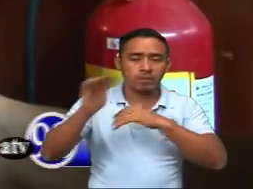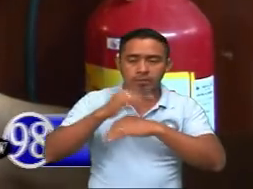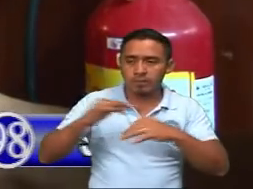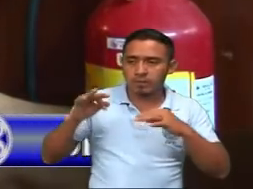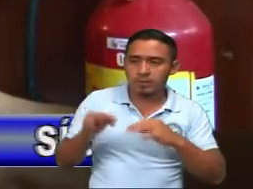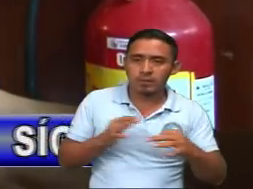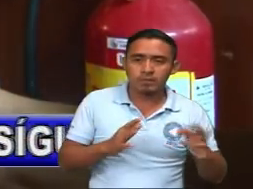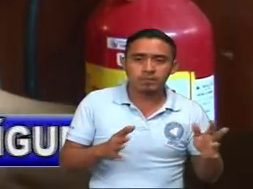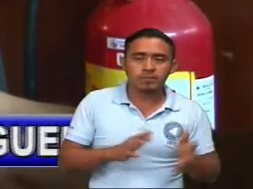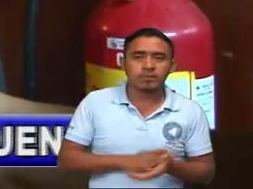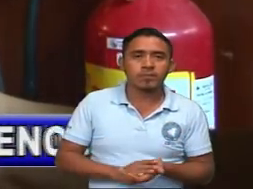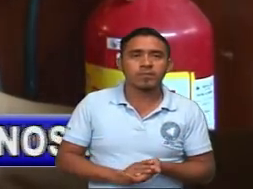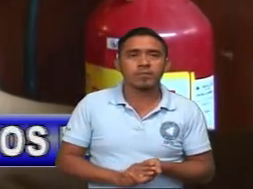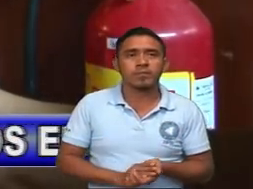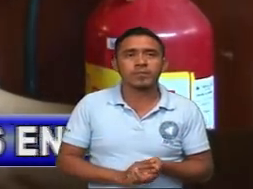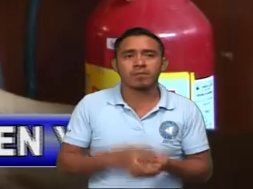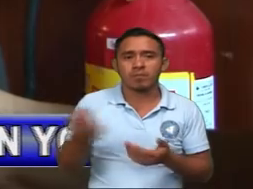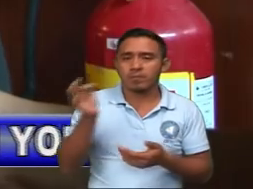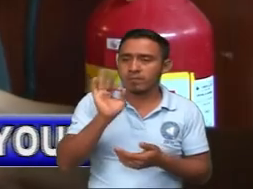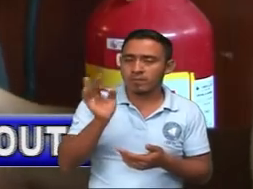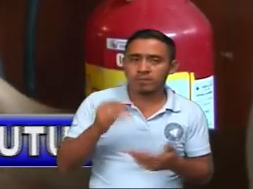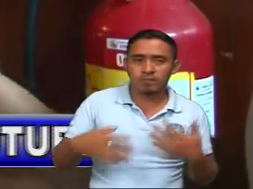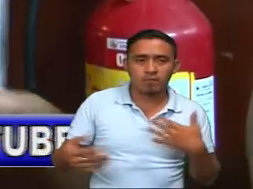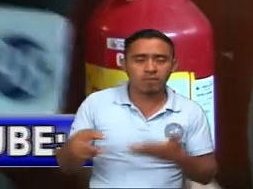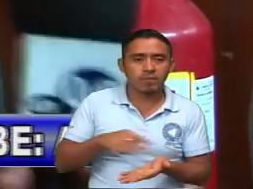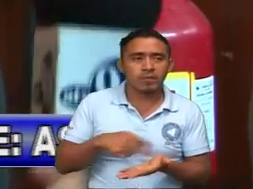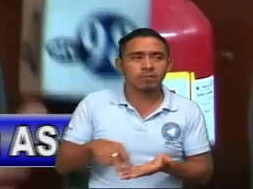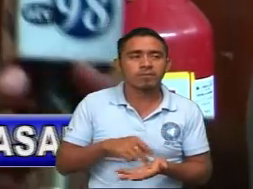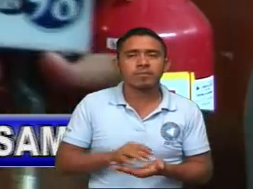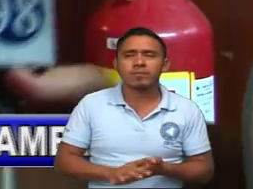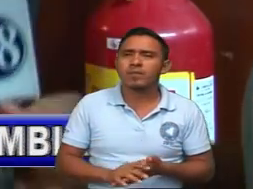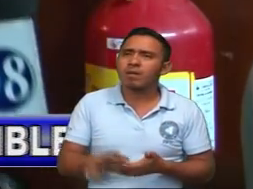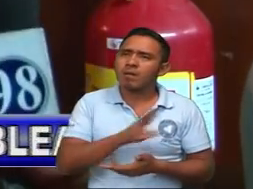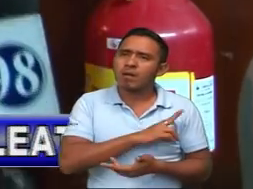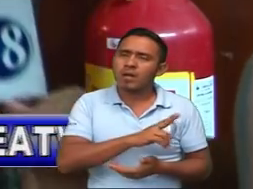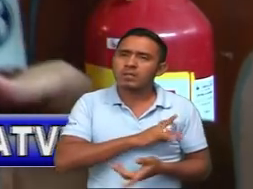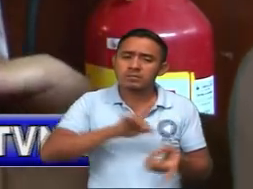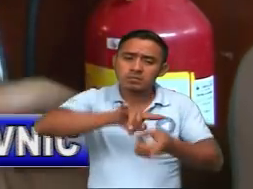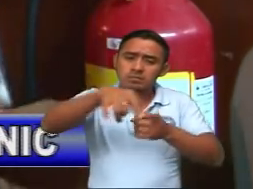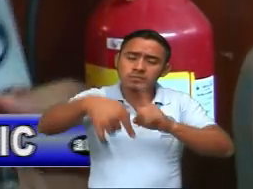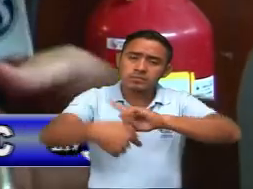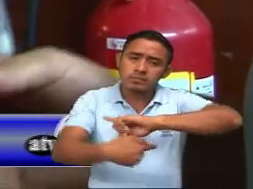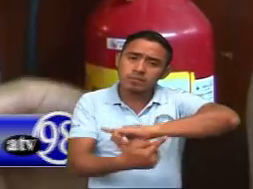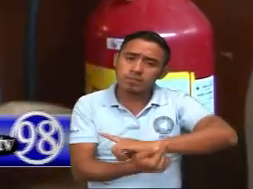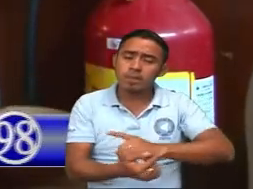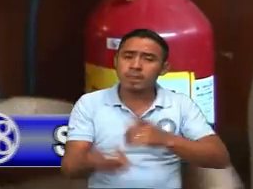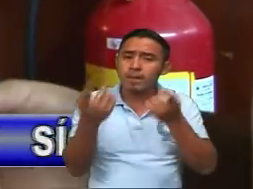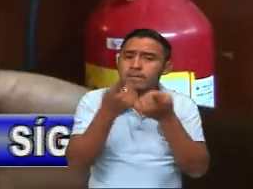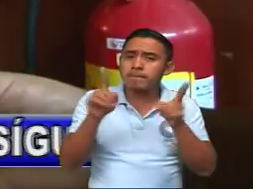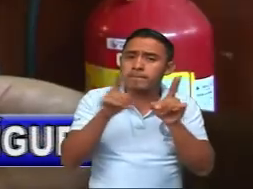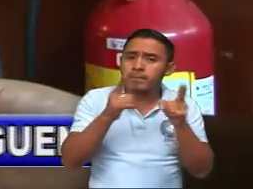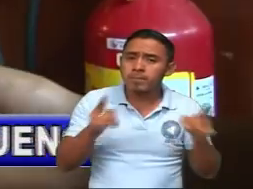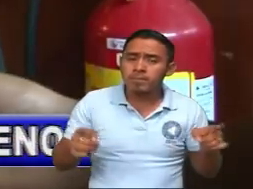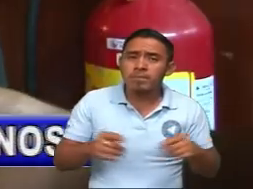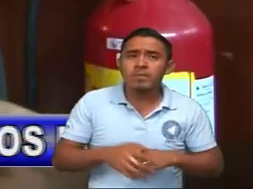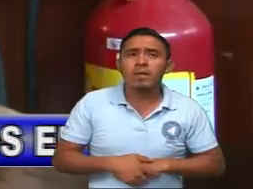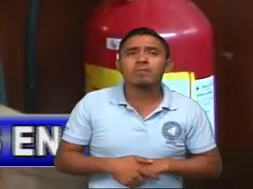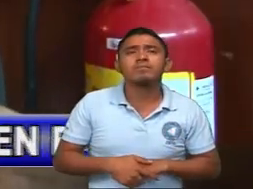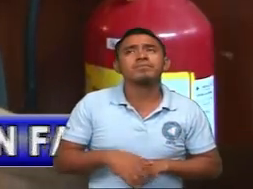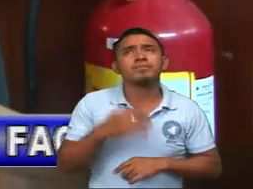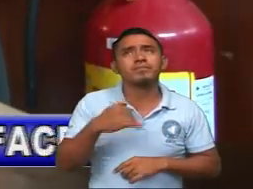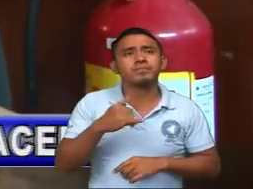aptitudes y actitudes hacia la danza. ¿Ha habido algún tipo de evolución en cuanto a la música?